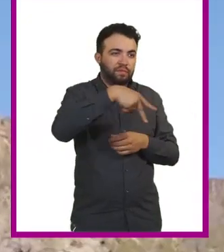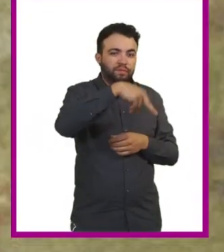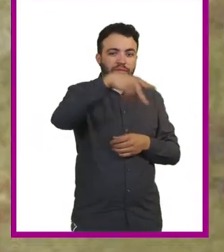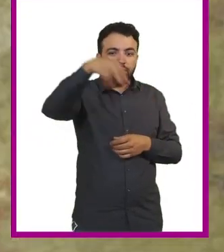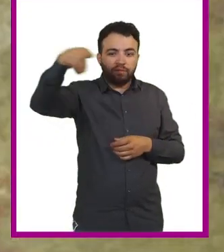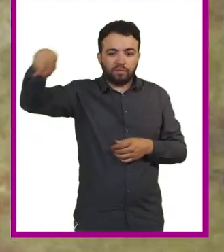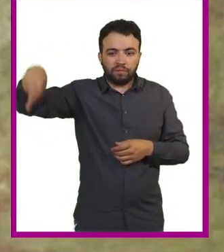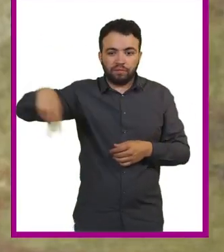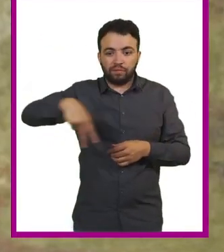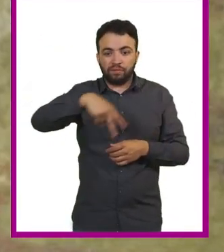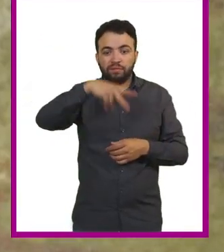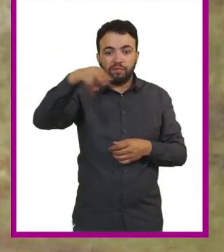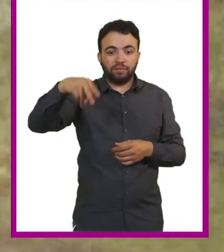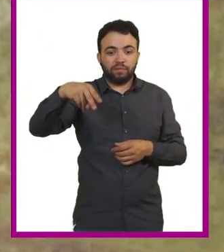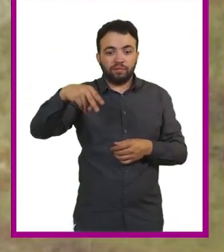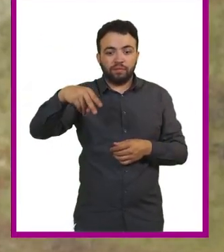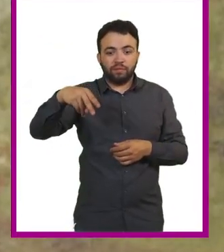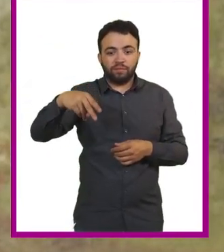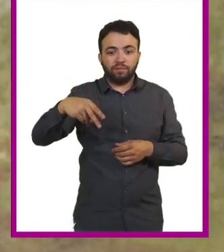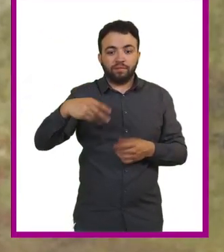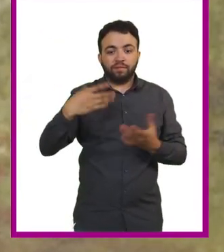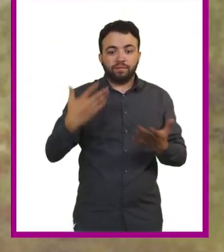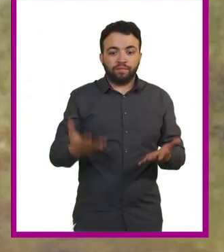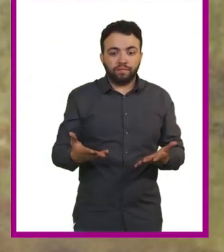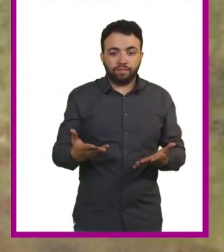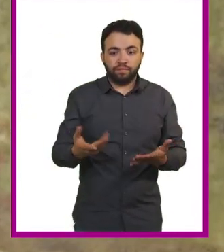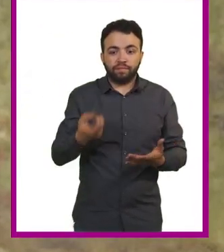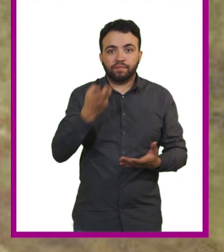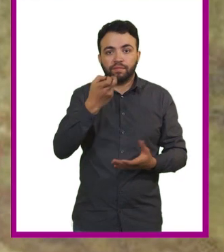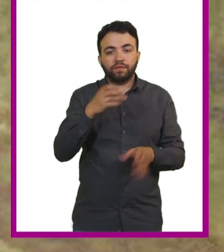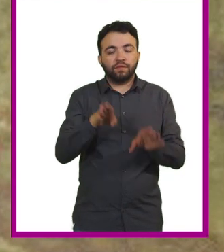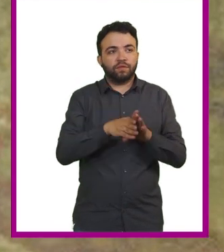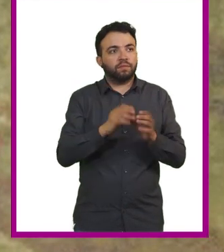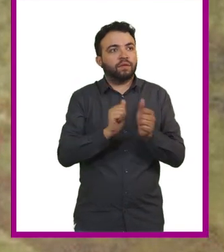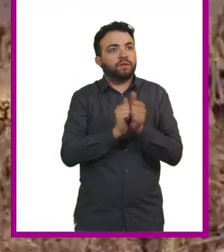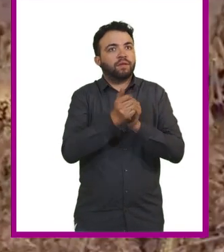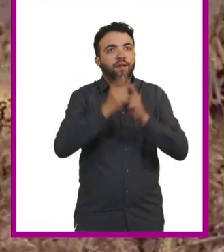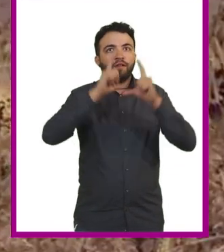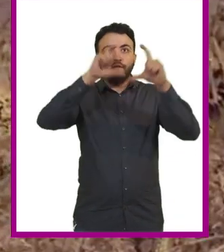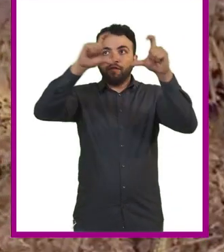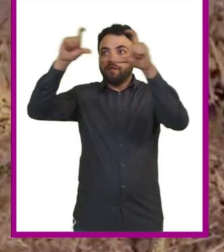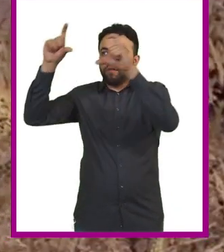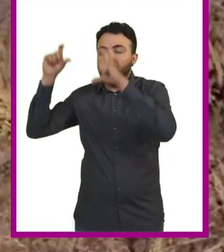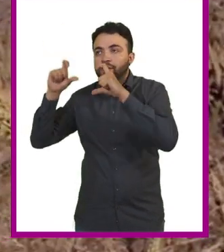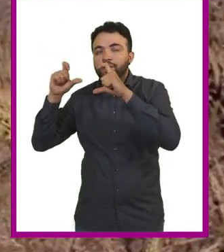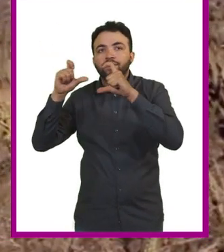pinturas, y escribió un libro dándolas a conocer a nivel internacional.